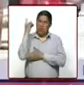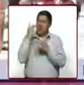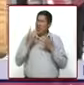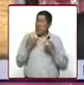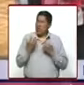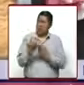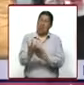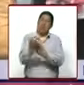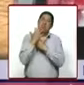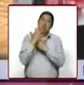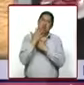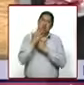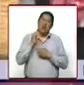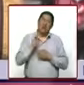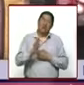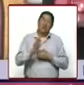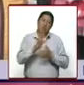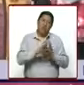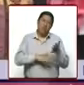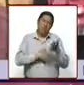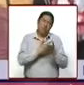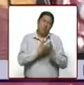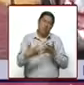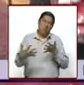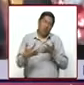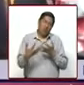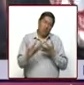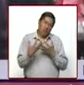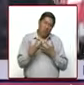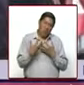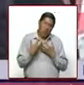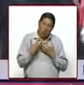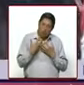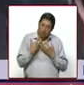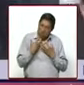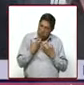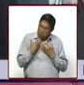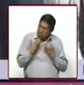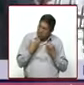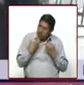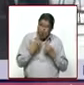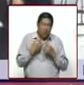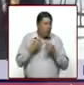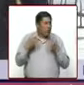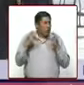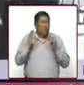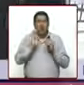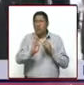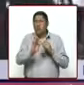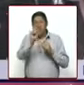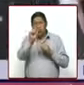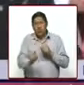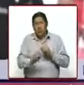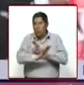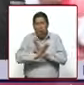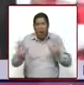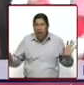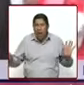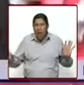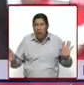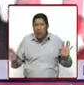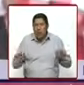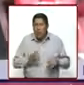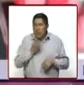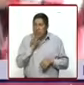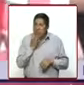querer imponernos su agenda de lobo feroz, no puede ser. Es una agenda individual, particular,